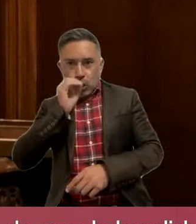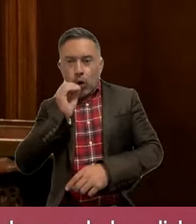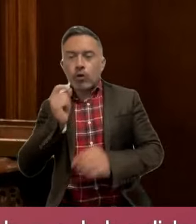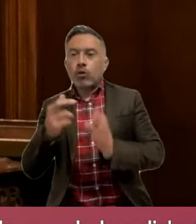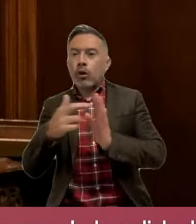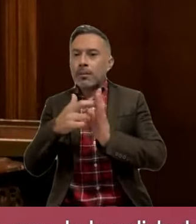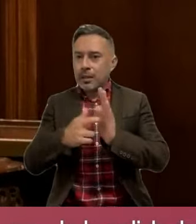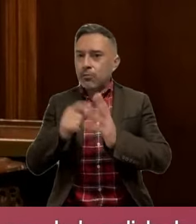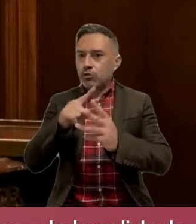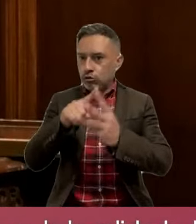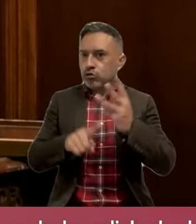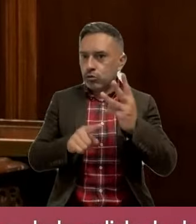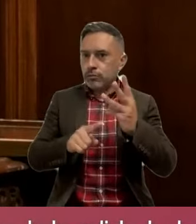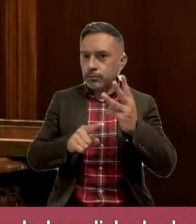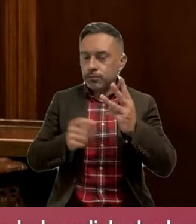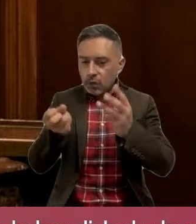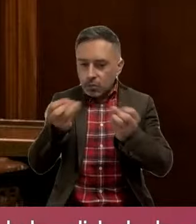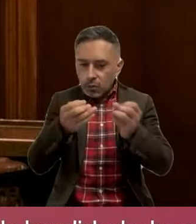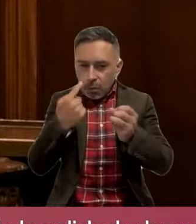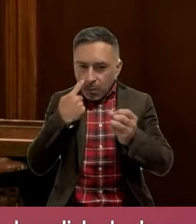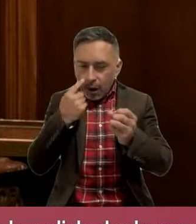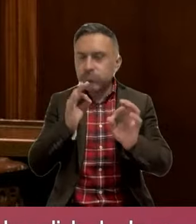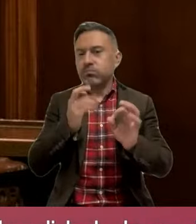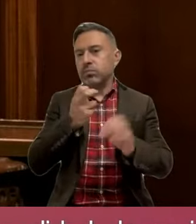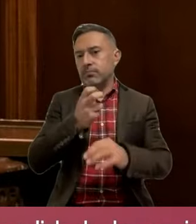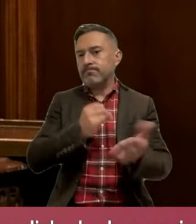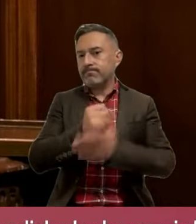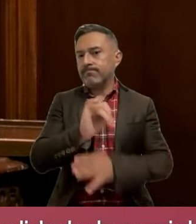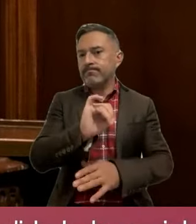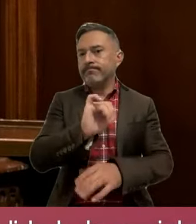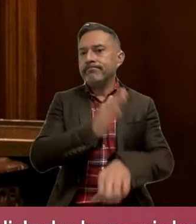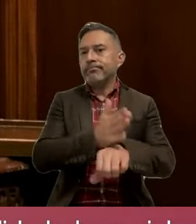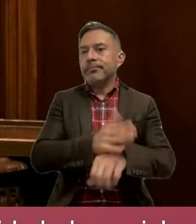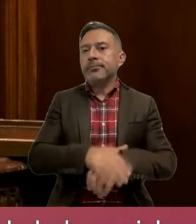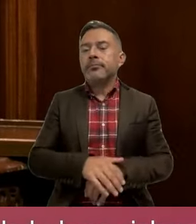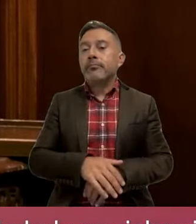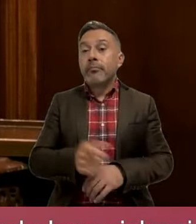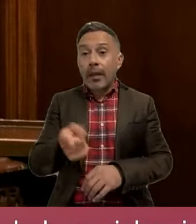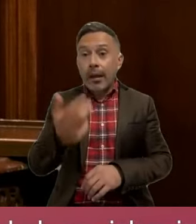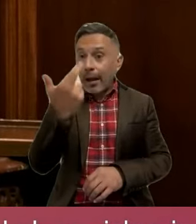cierto, lo que no está en la ley